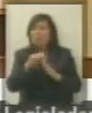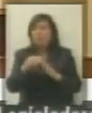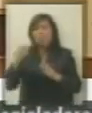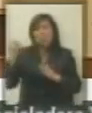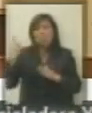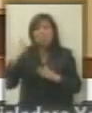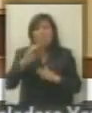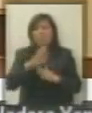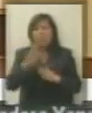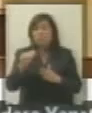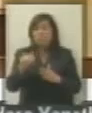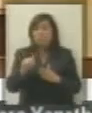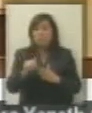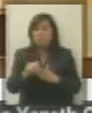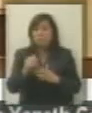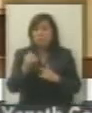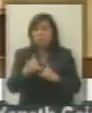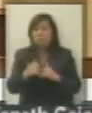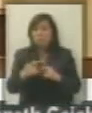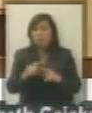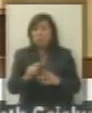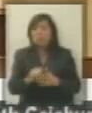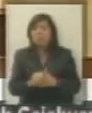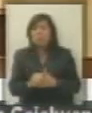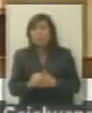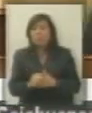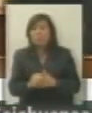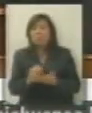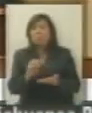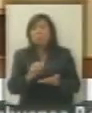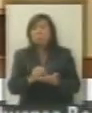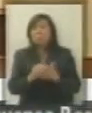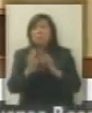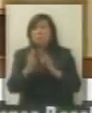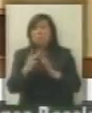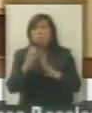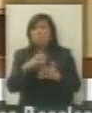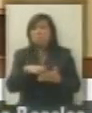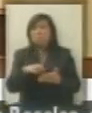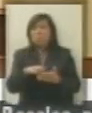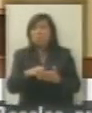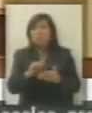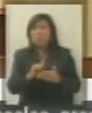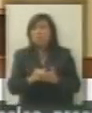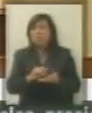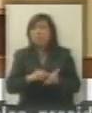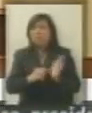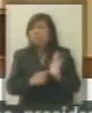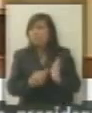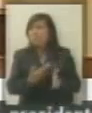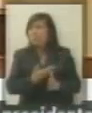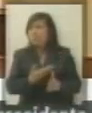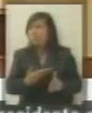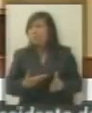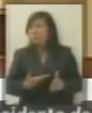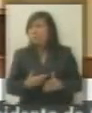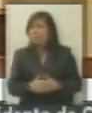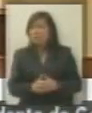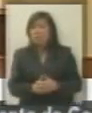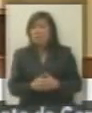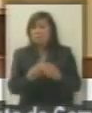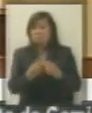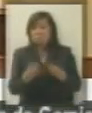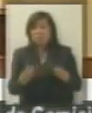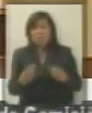Todos, habiendo este último permitido electrificar a más de 10.000 pueblos en lo que va del presente gobierno. En